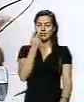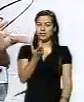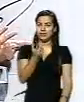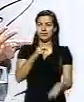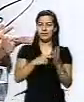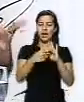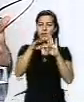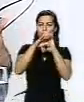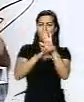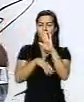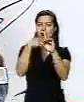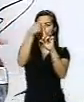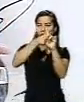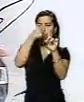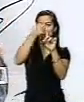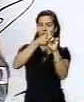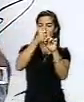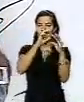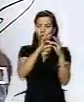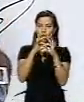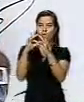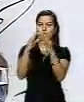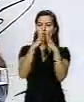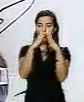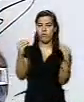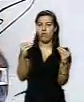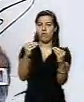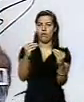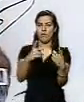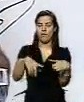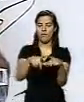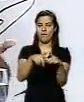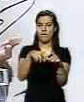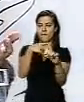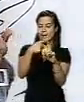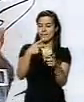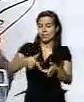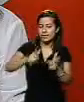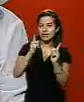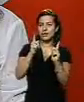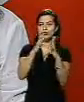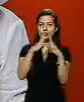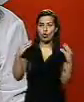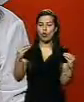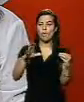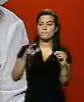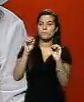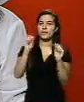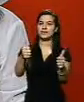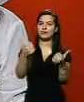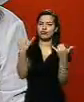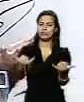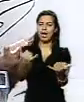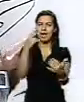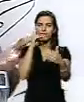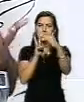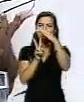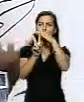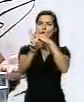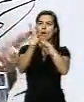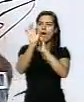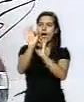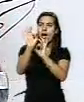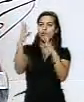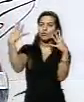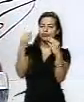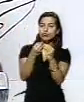un programa de lucha que unifique todos los espacios y que permita que todos empecemos a visionar en